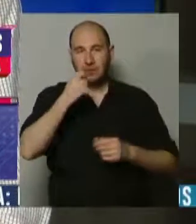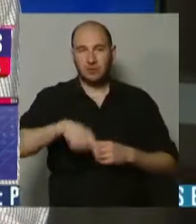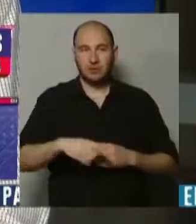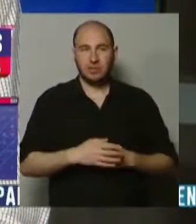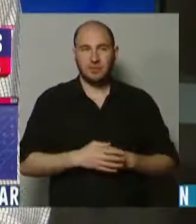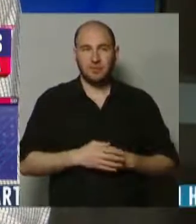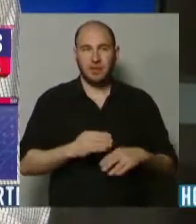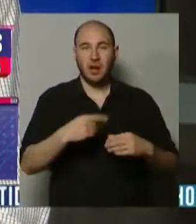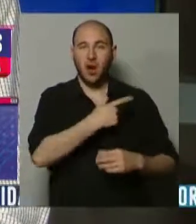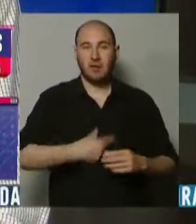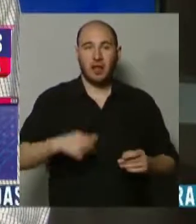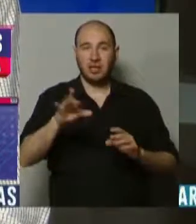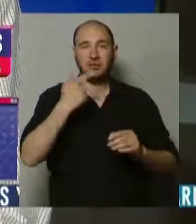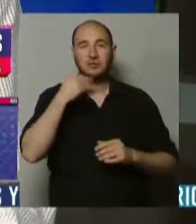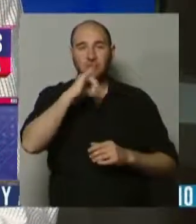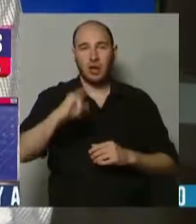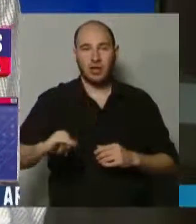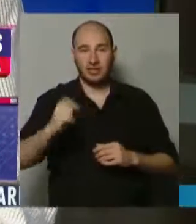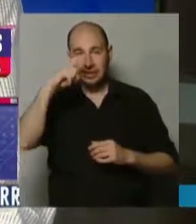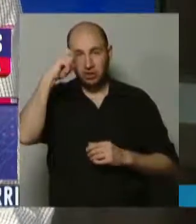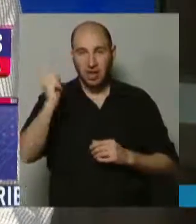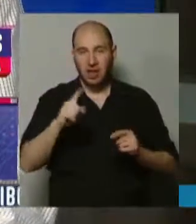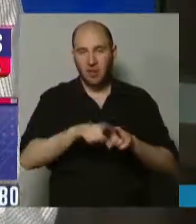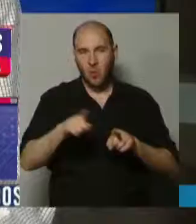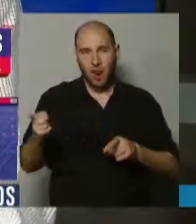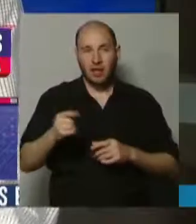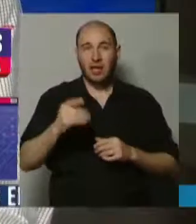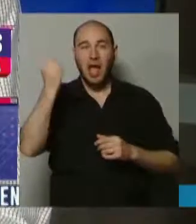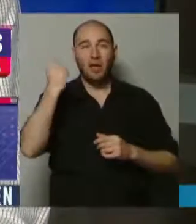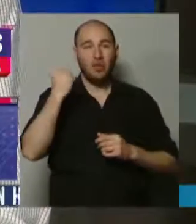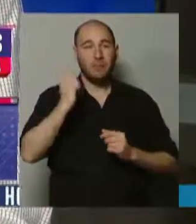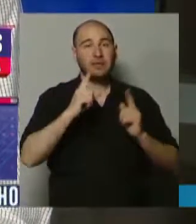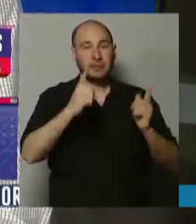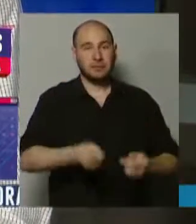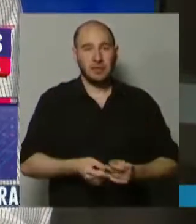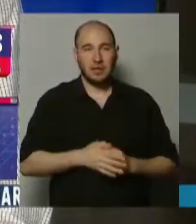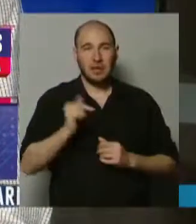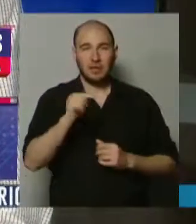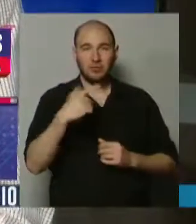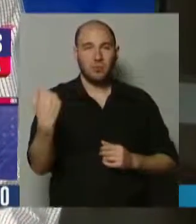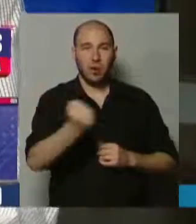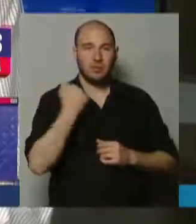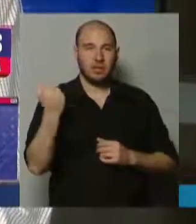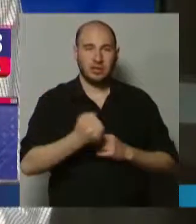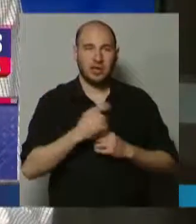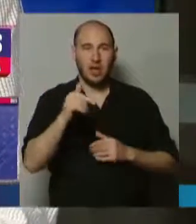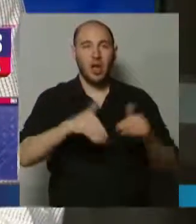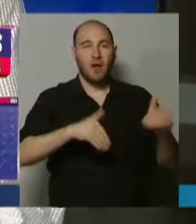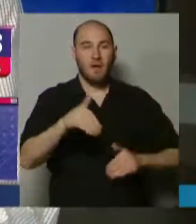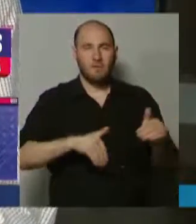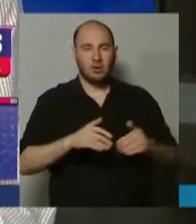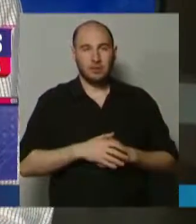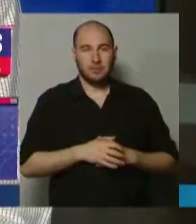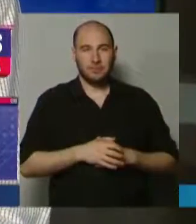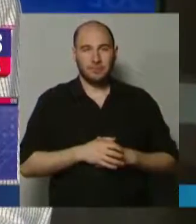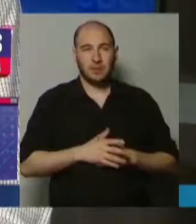mendocino al gobernador electo Suárez. A nivel nacional ocurre algo similar, la economía también juega un papel fundamental a la hora de votar, más allá de